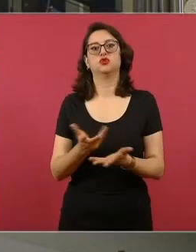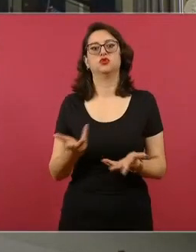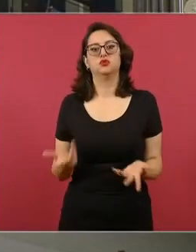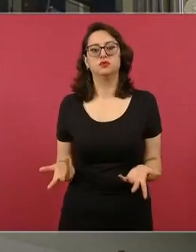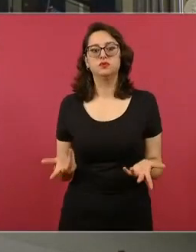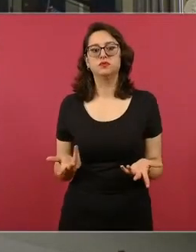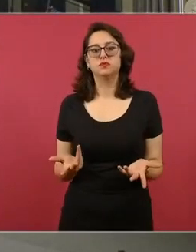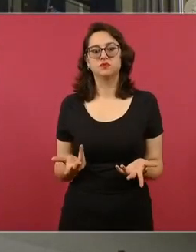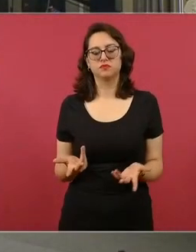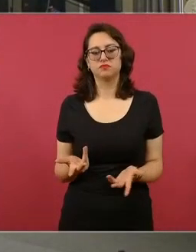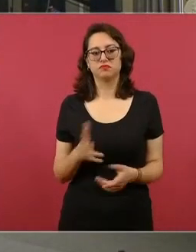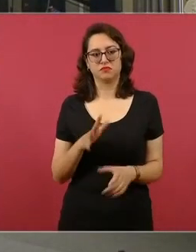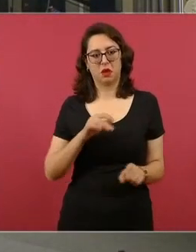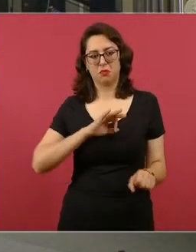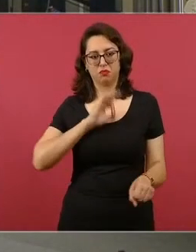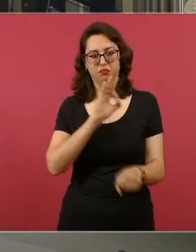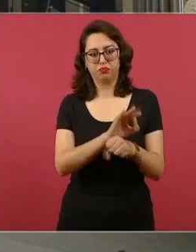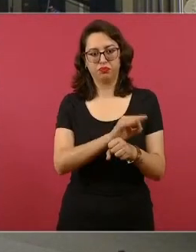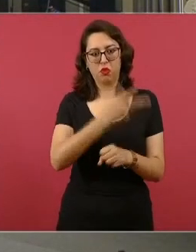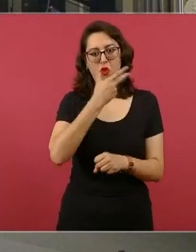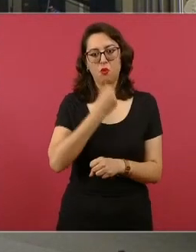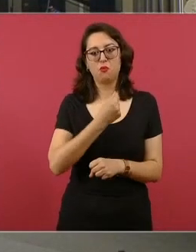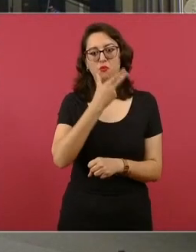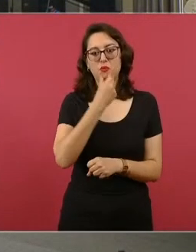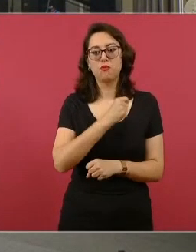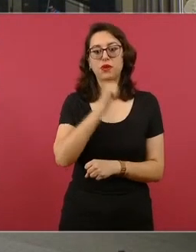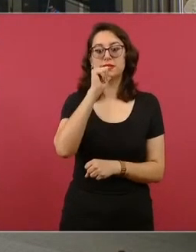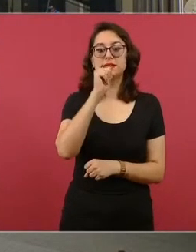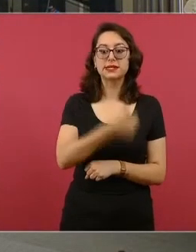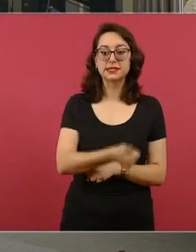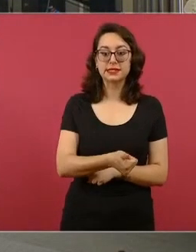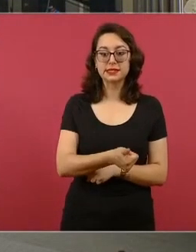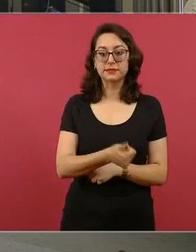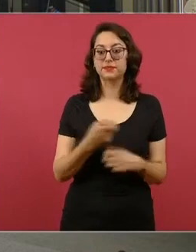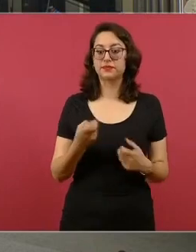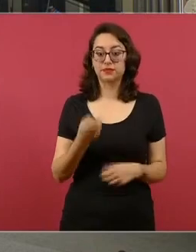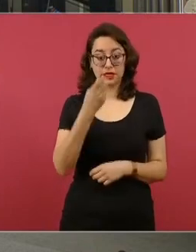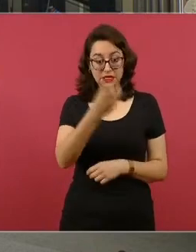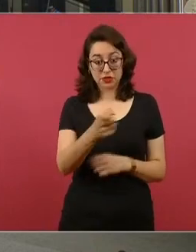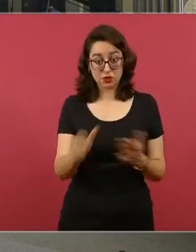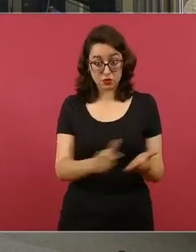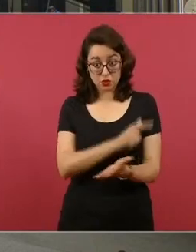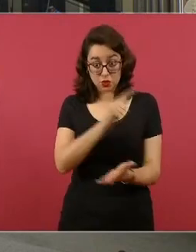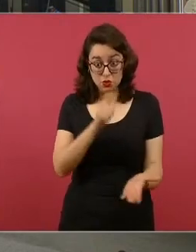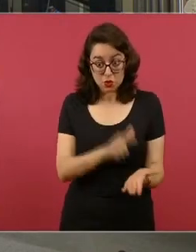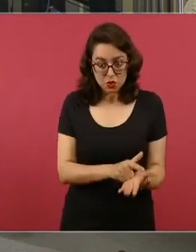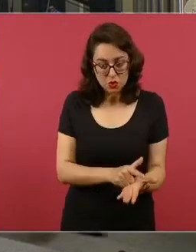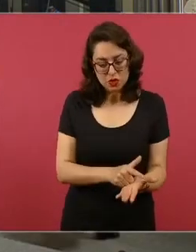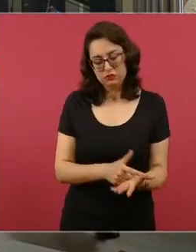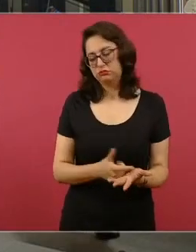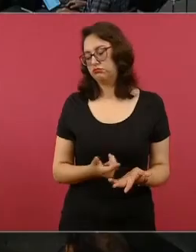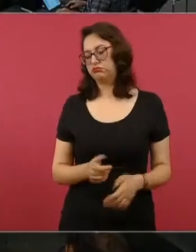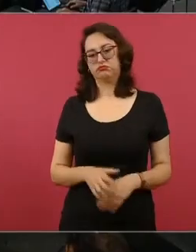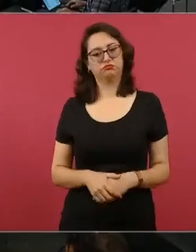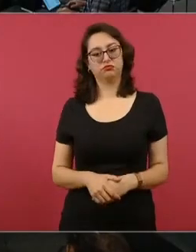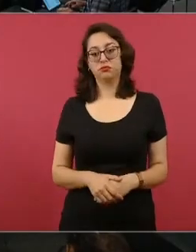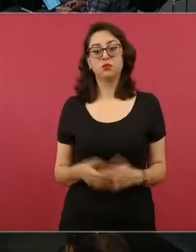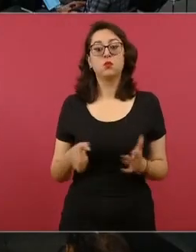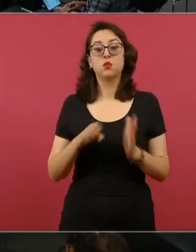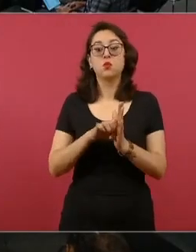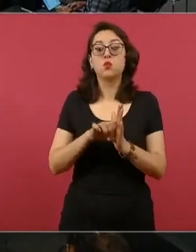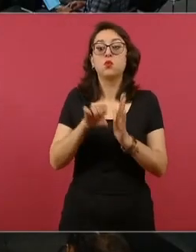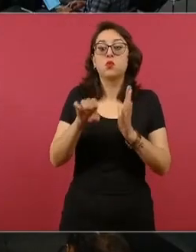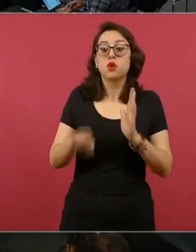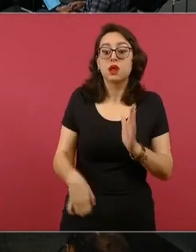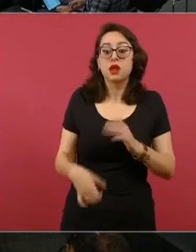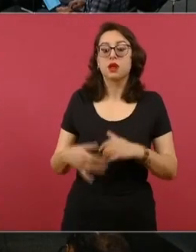y de seguridad social, por lo que no existe justificación constitucional para que una persona que tiene derecho a recibir una pensión